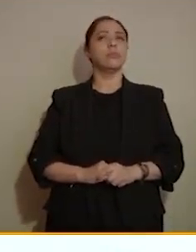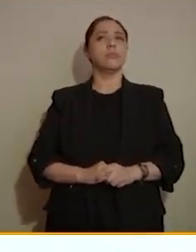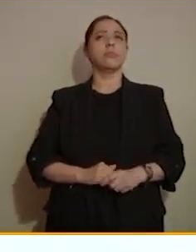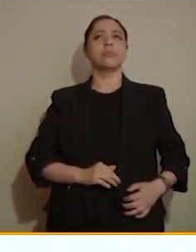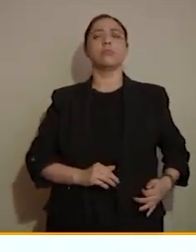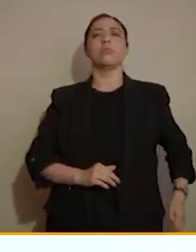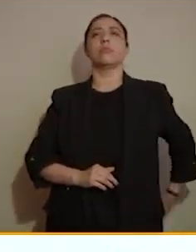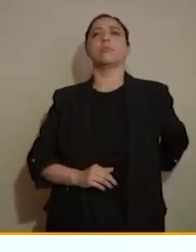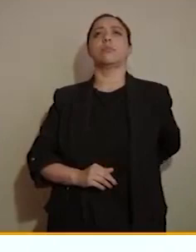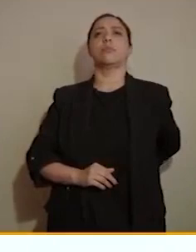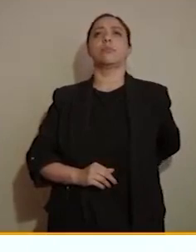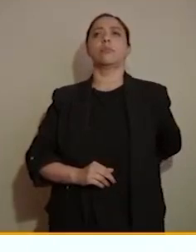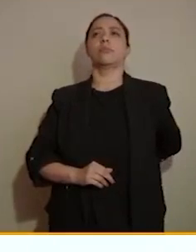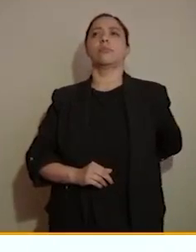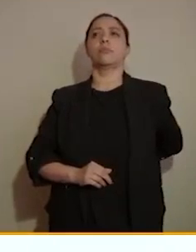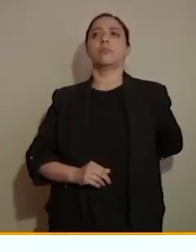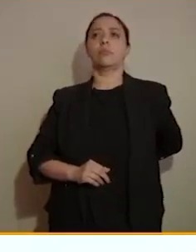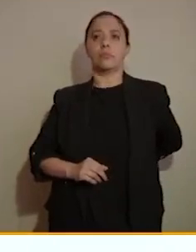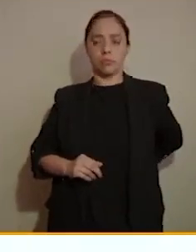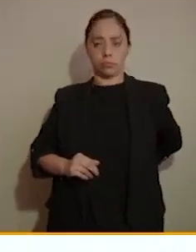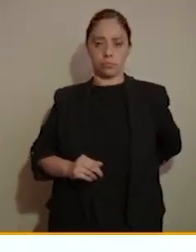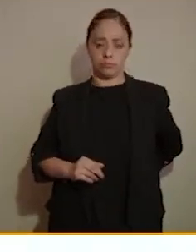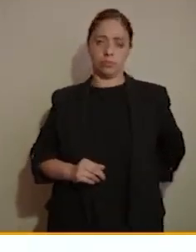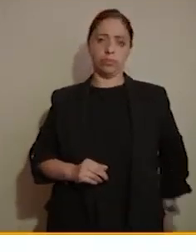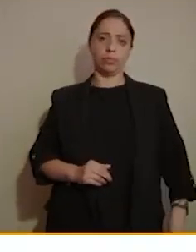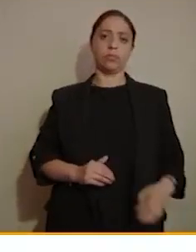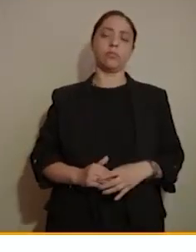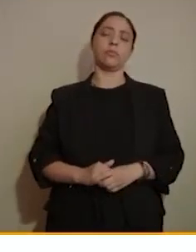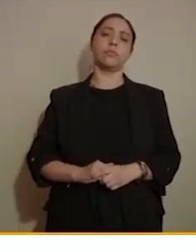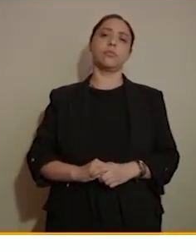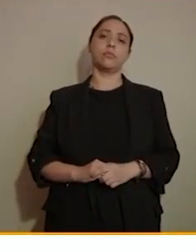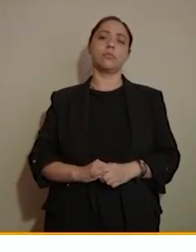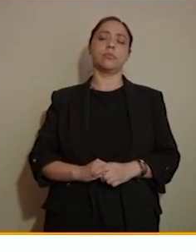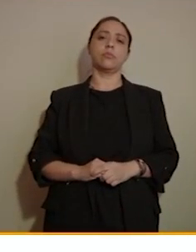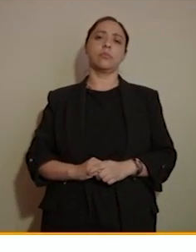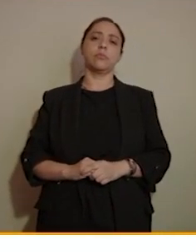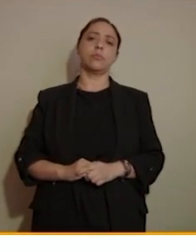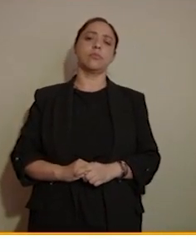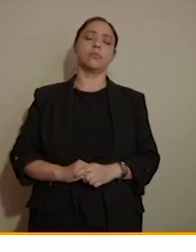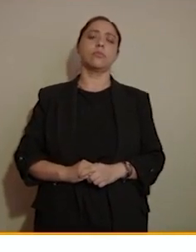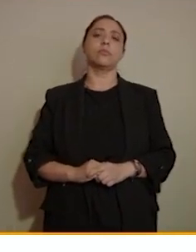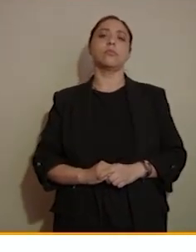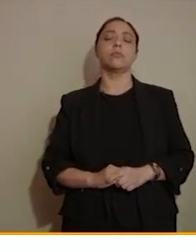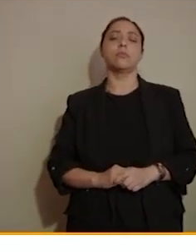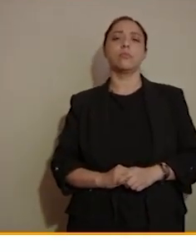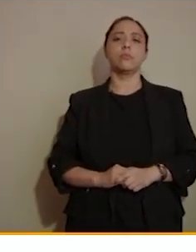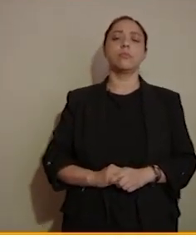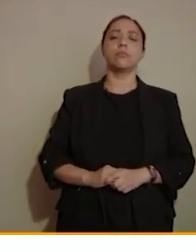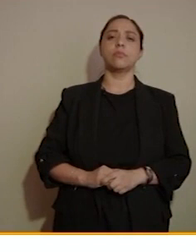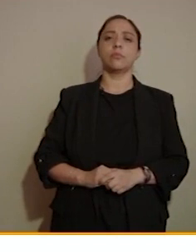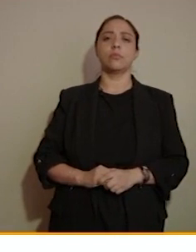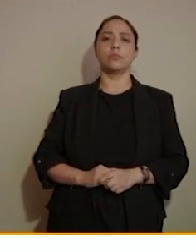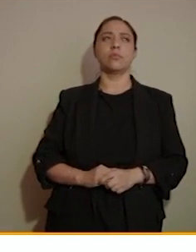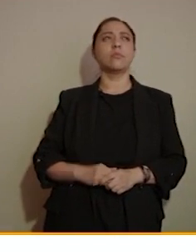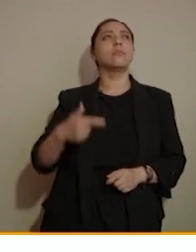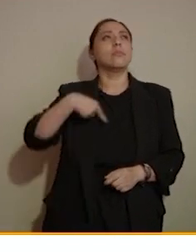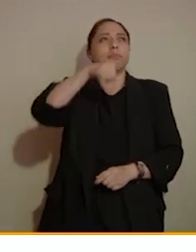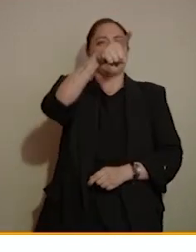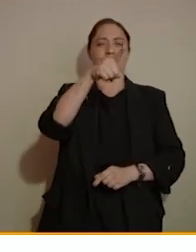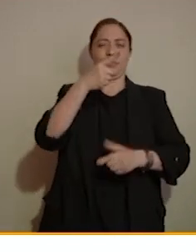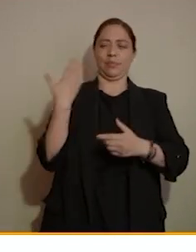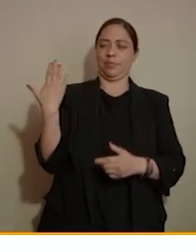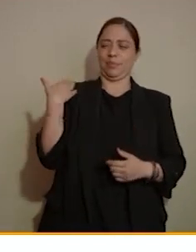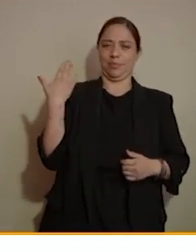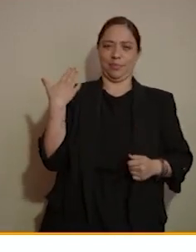Yeah. Y bueno, pues un tema que abordaron intensamente en la presentación